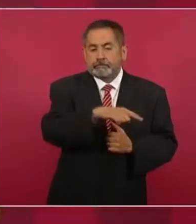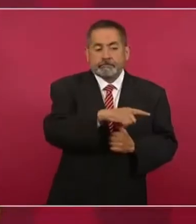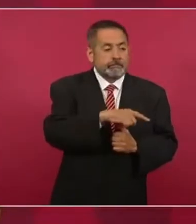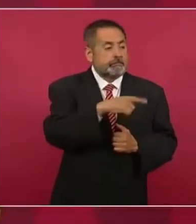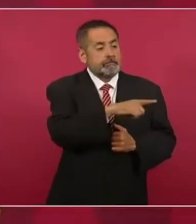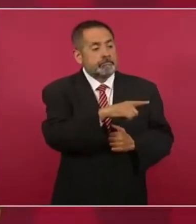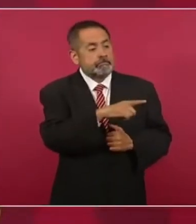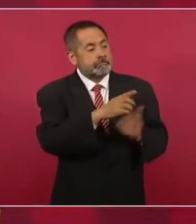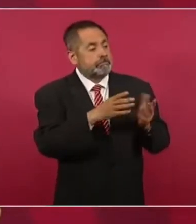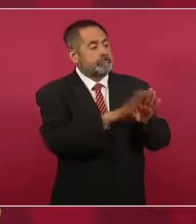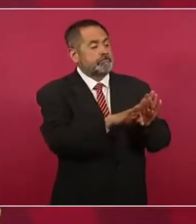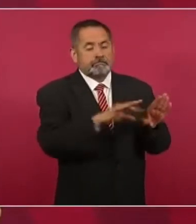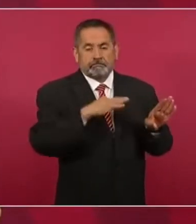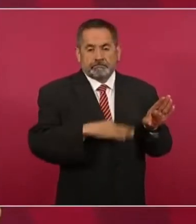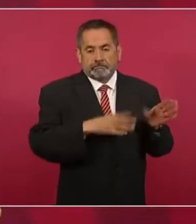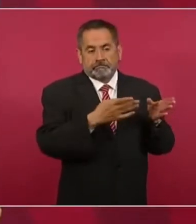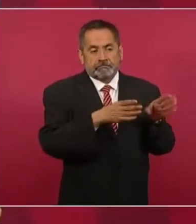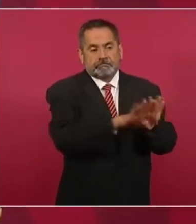cierran prácticamente el aeropuerto